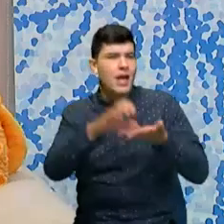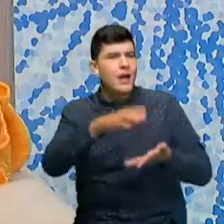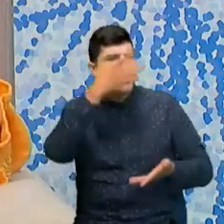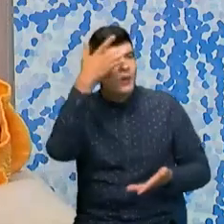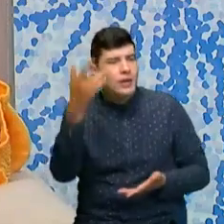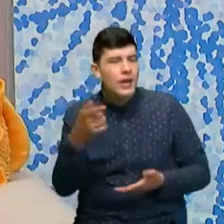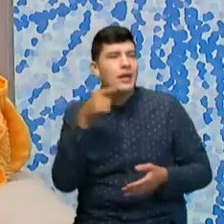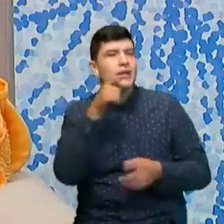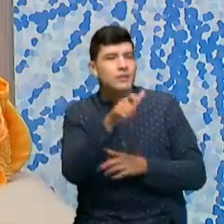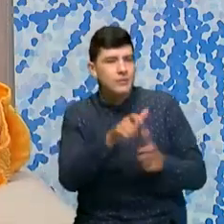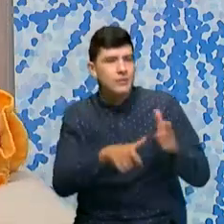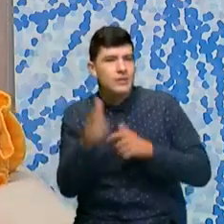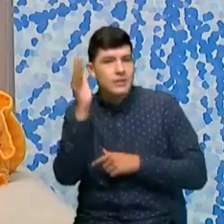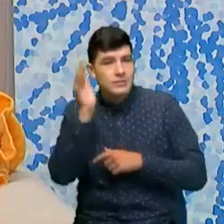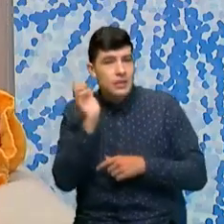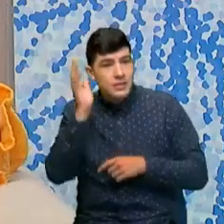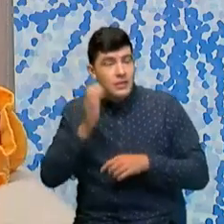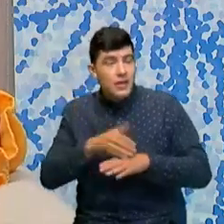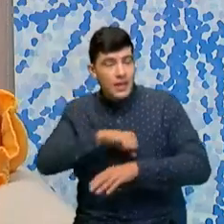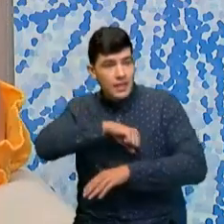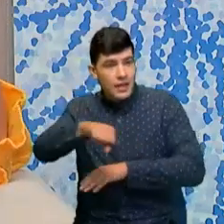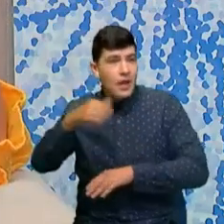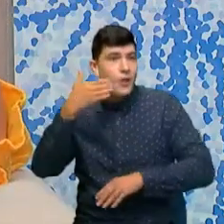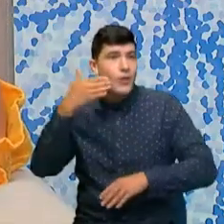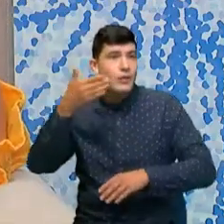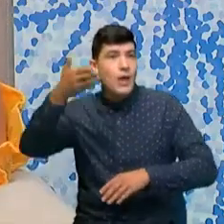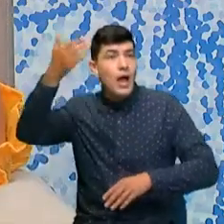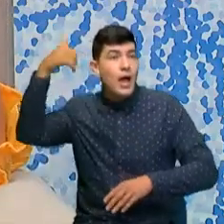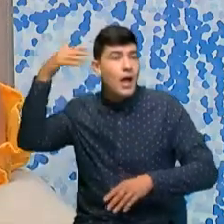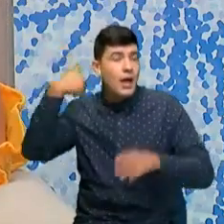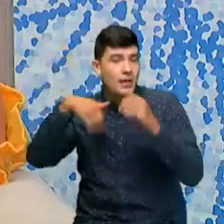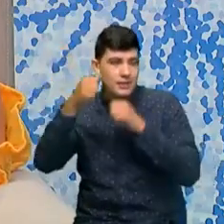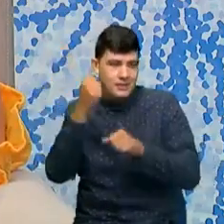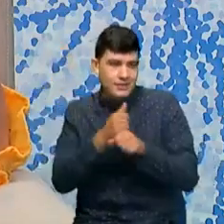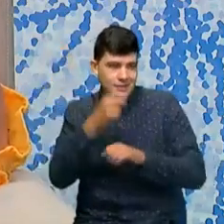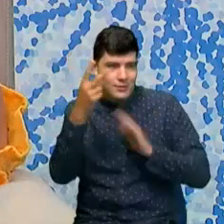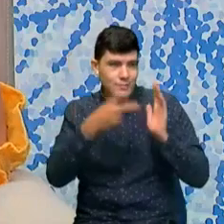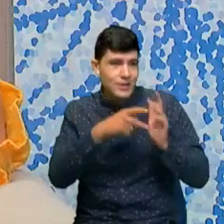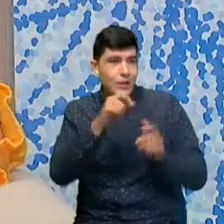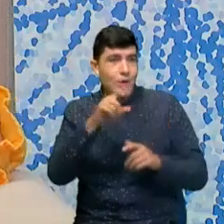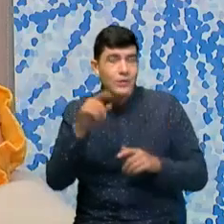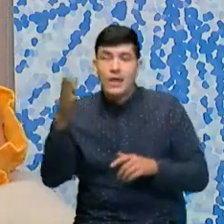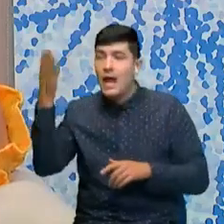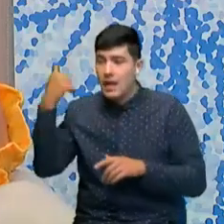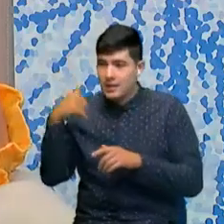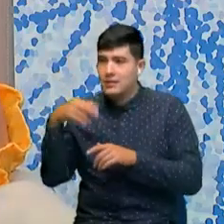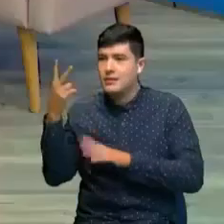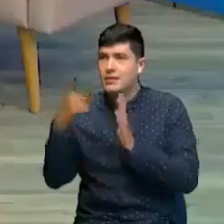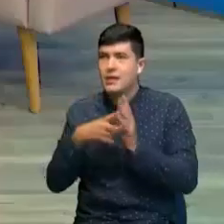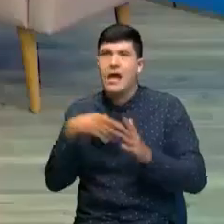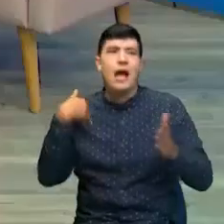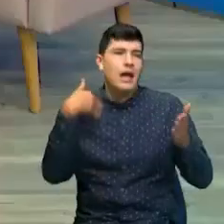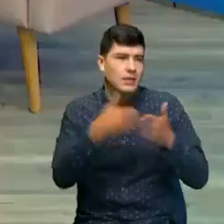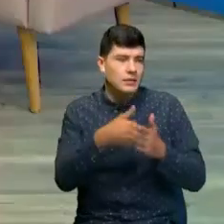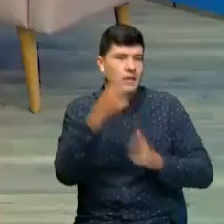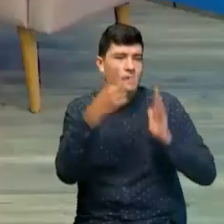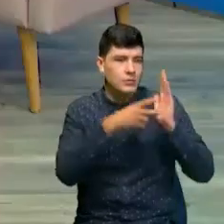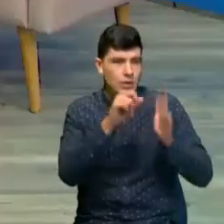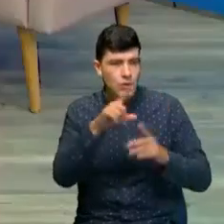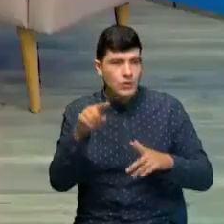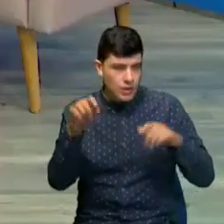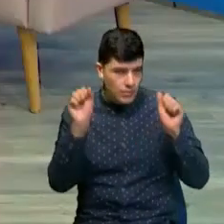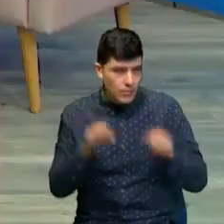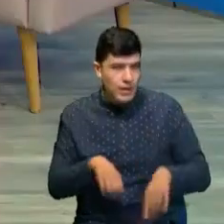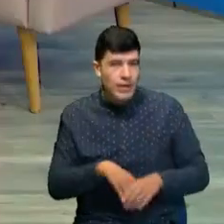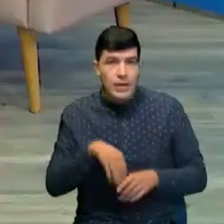qué? Porque adquirieron el derecho hasta el 2011. ¿Antes del 2011? Hasta el 2011. Hasta el 2011 podía. Hasta el